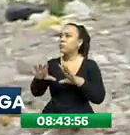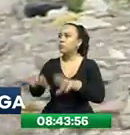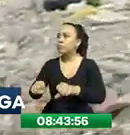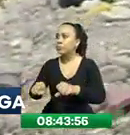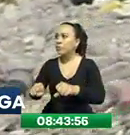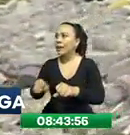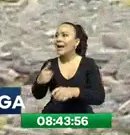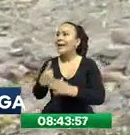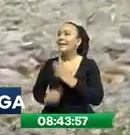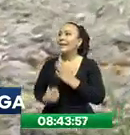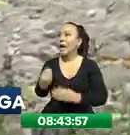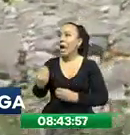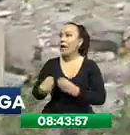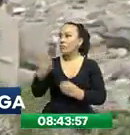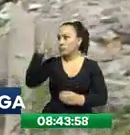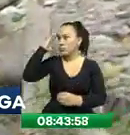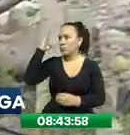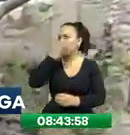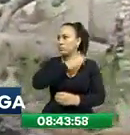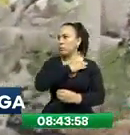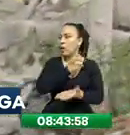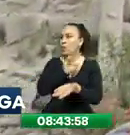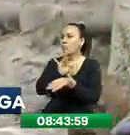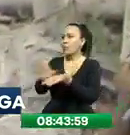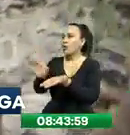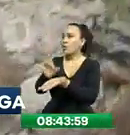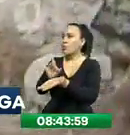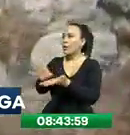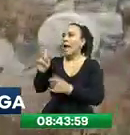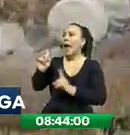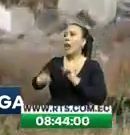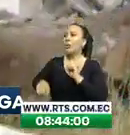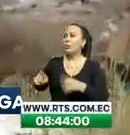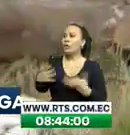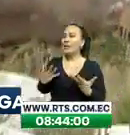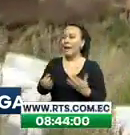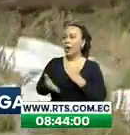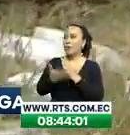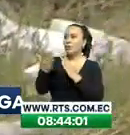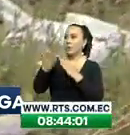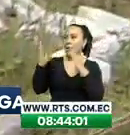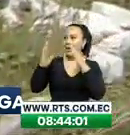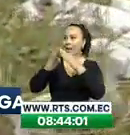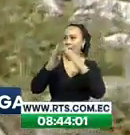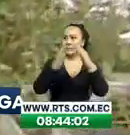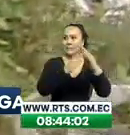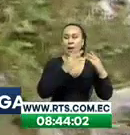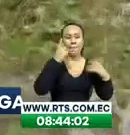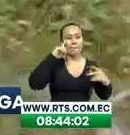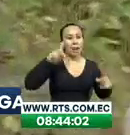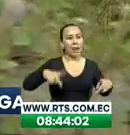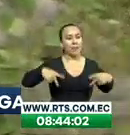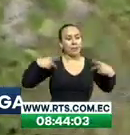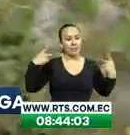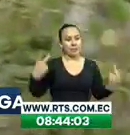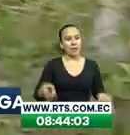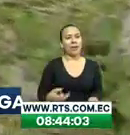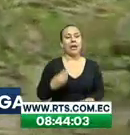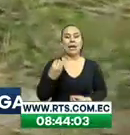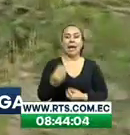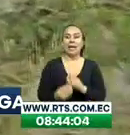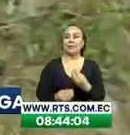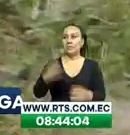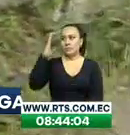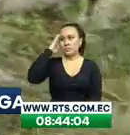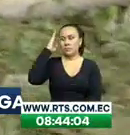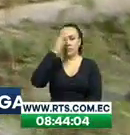¿qué hizo la Armada? Lo sacó peor que delincuente. Querían construir casas. Claro, para evitar, para ver qué hacía